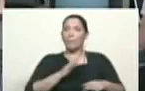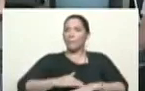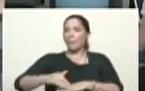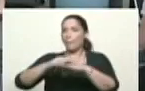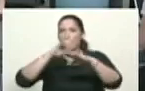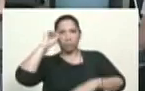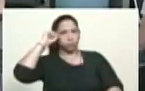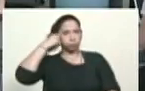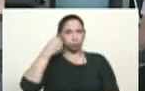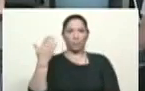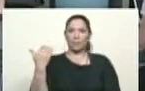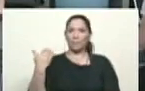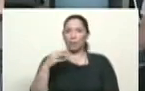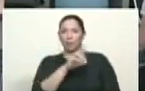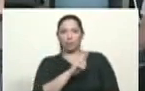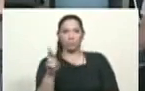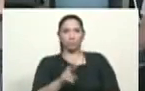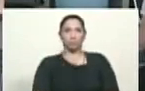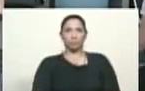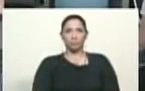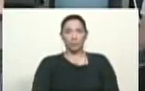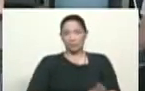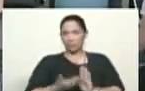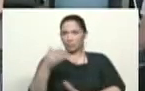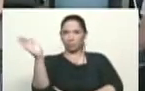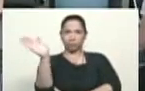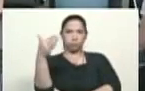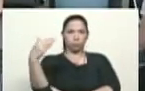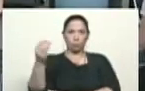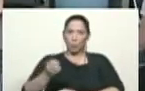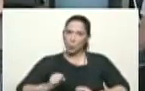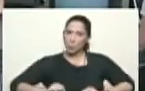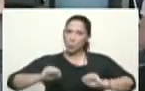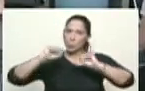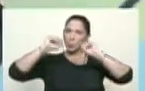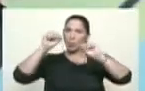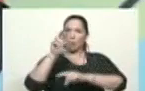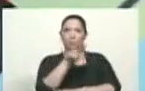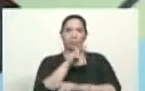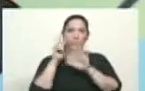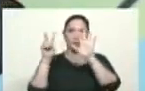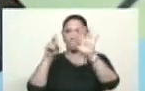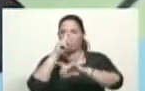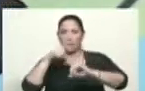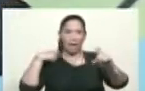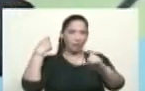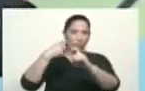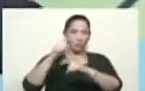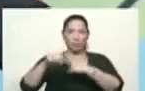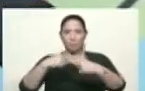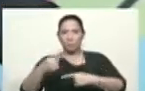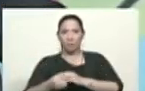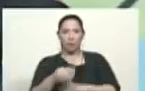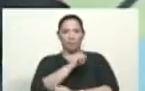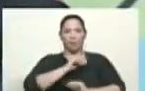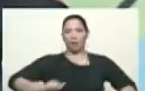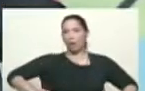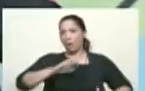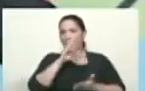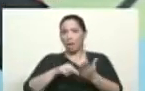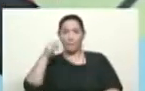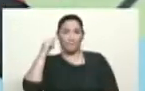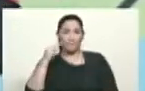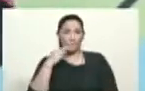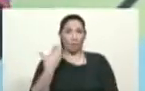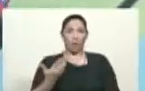en nuestra República, pero lo más importante, esas banderas que se están levantando 27 años después, una Fuerza Armada Nacional Bolivariana